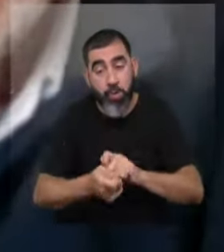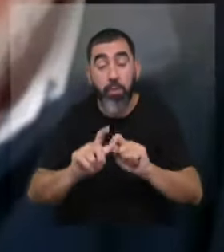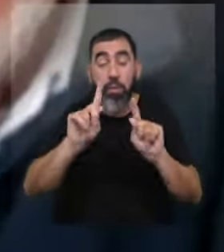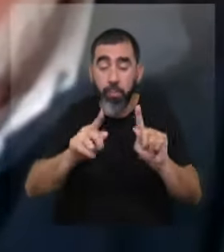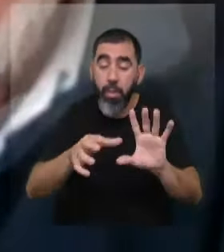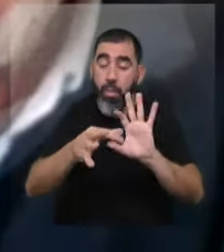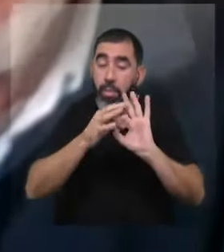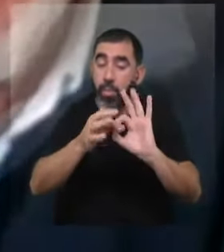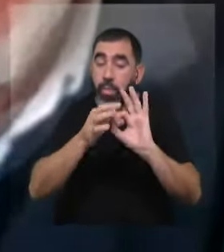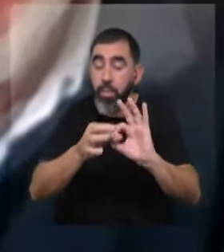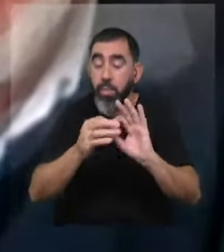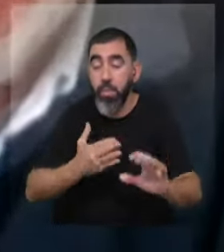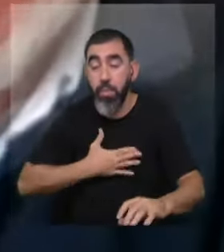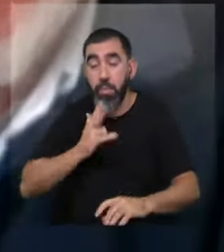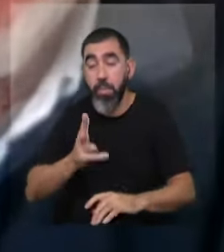dependemos